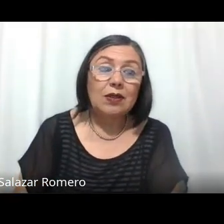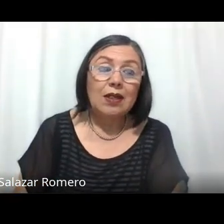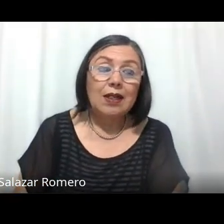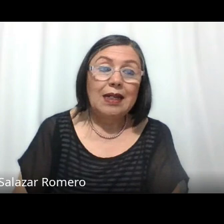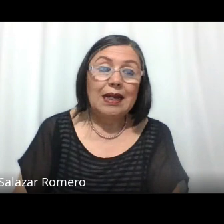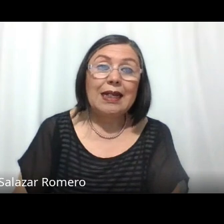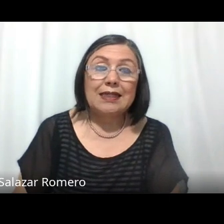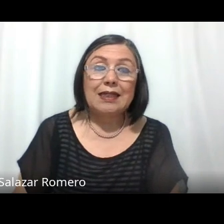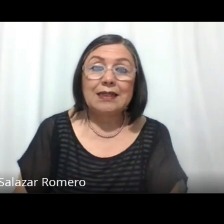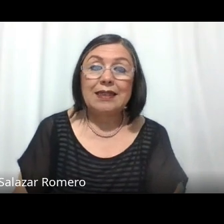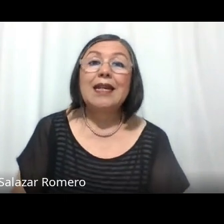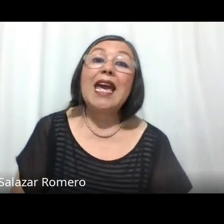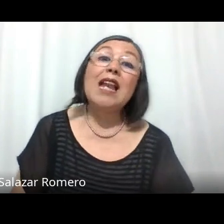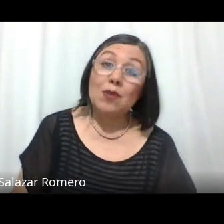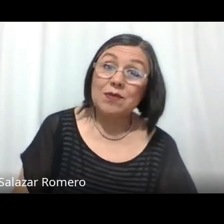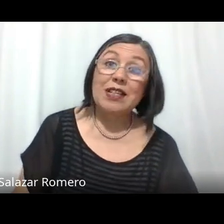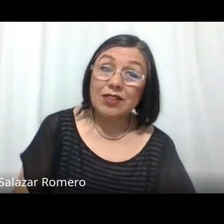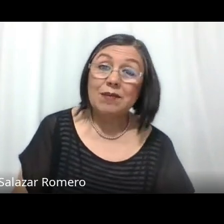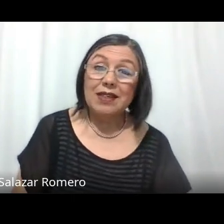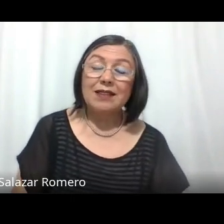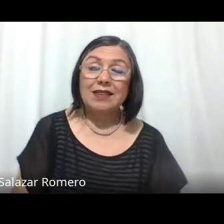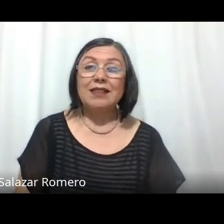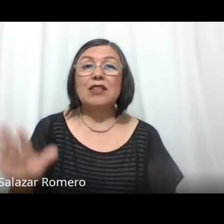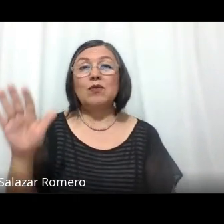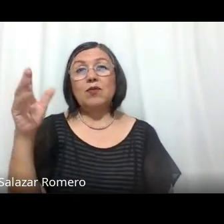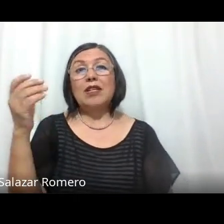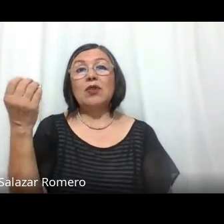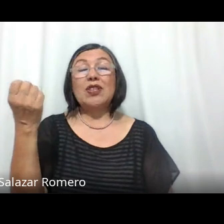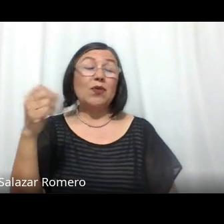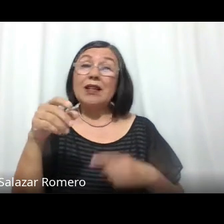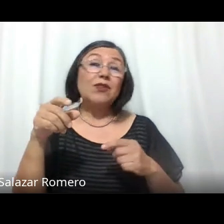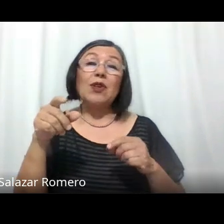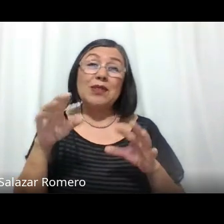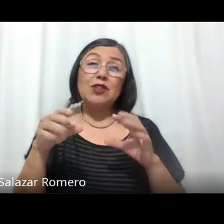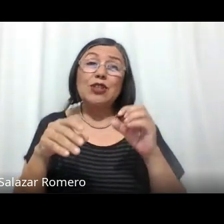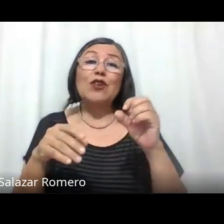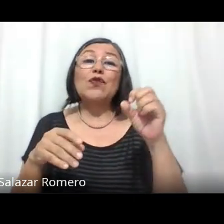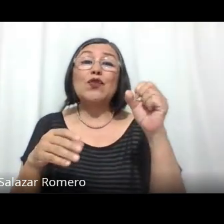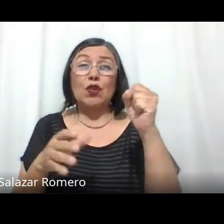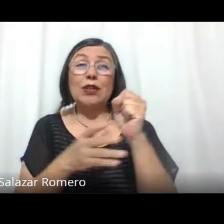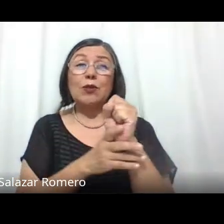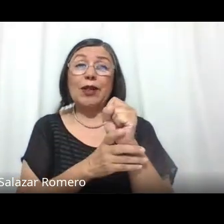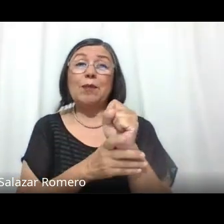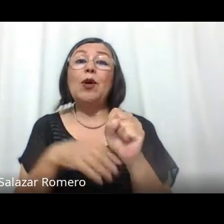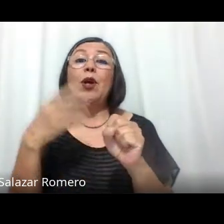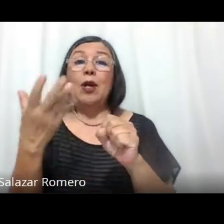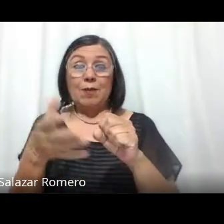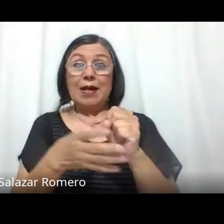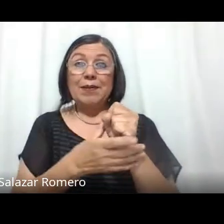contacto la seña, ¿sí? El movimiento también, ¿sí? Si es un movimiento circular. Yo he visto mucha confusión cuando, por